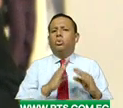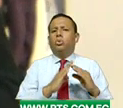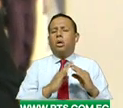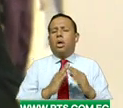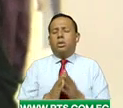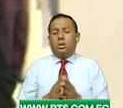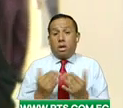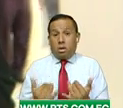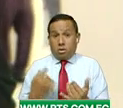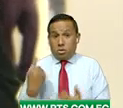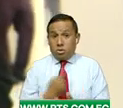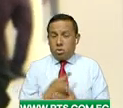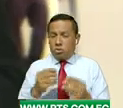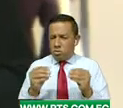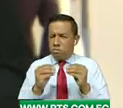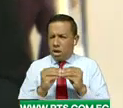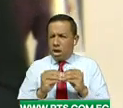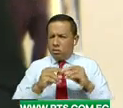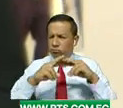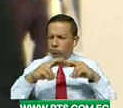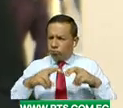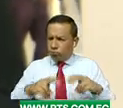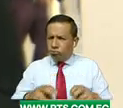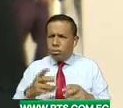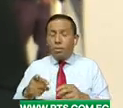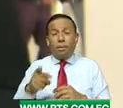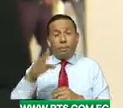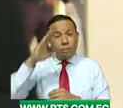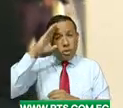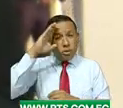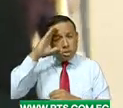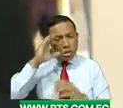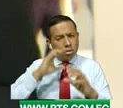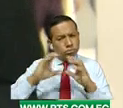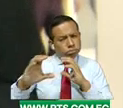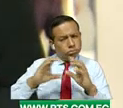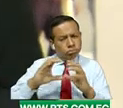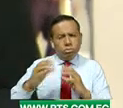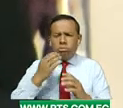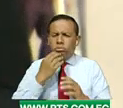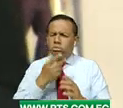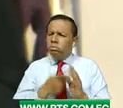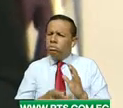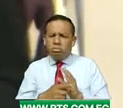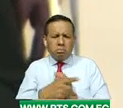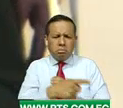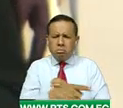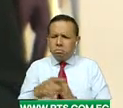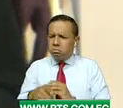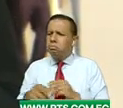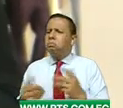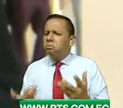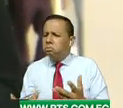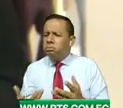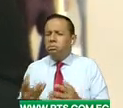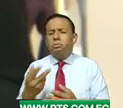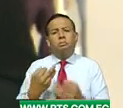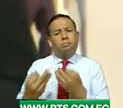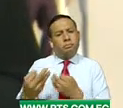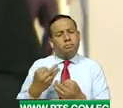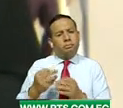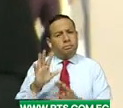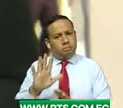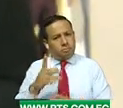averiguar más detalles, a conversar también con la policía, a ver en qué circunstancias ocurrieron estos hechos de una nueva víctima,